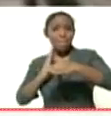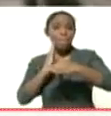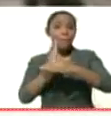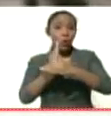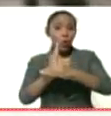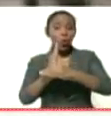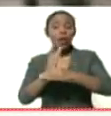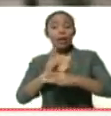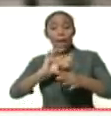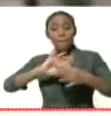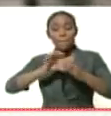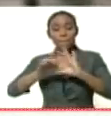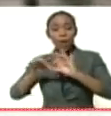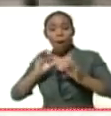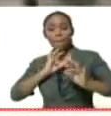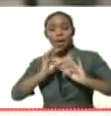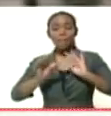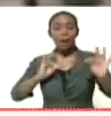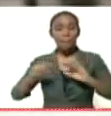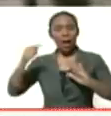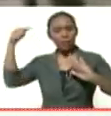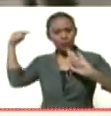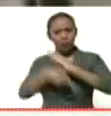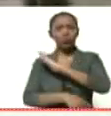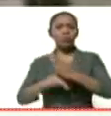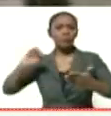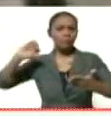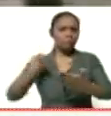las cadenas de contagio definitivamente.